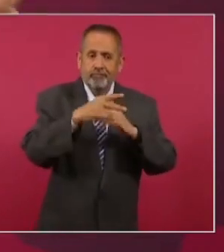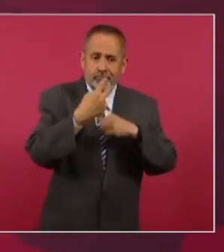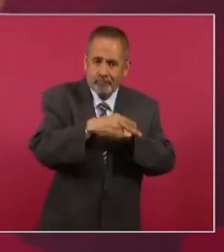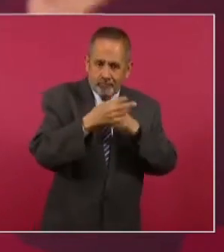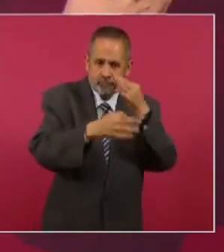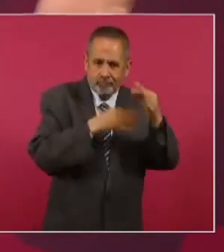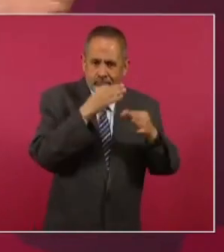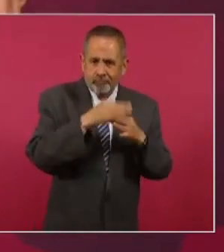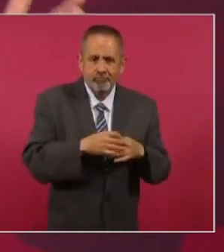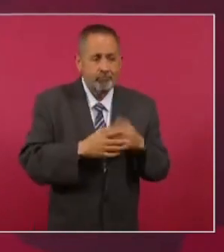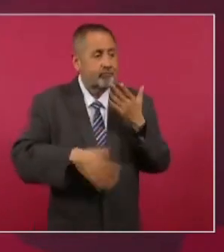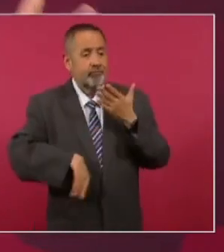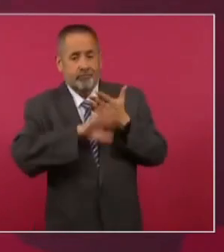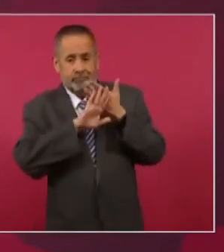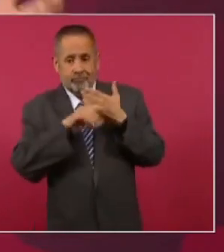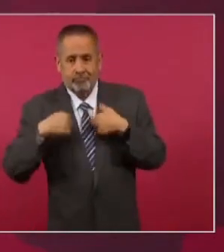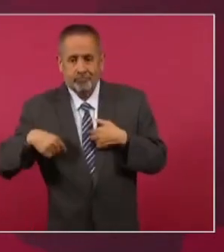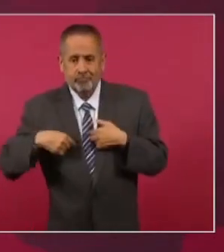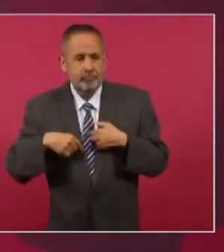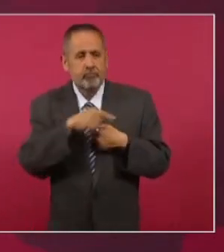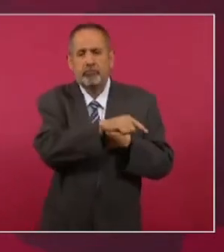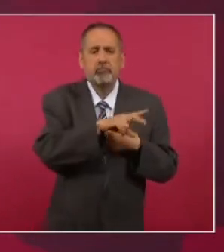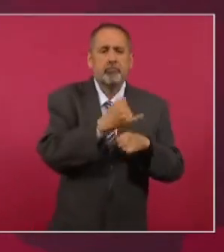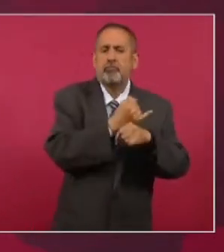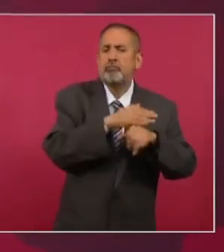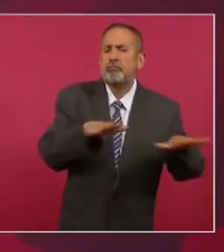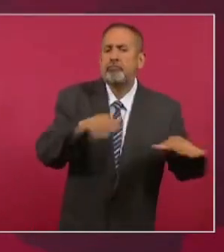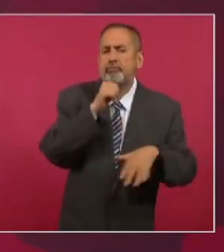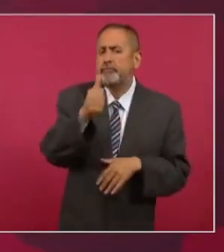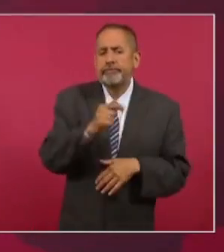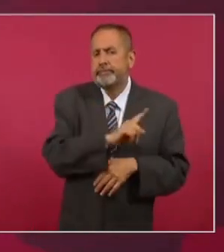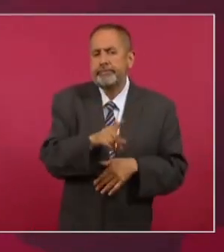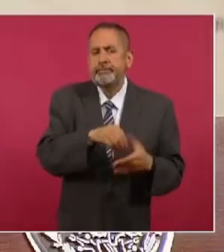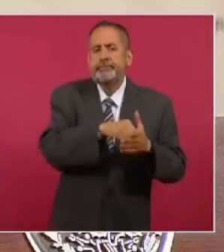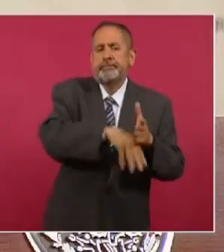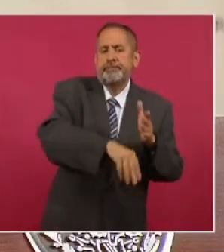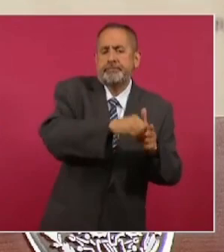información como están en contra de nosotros la mayoría no informa